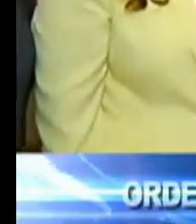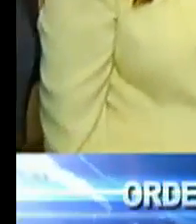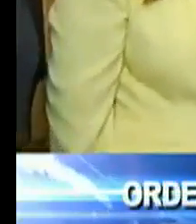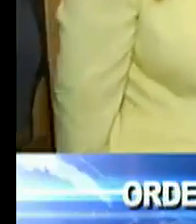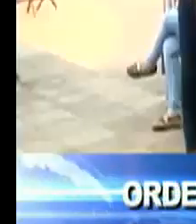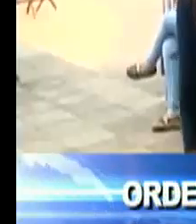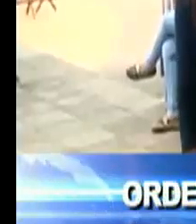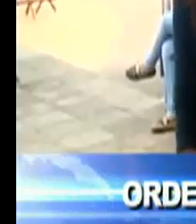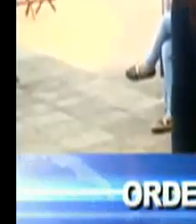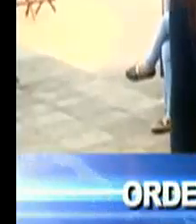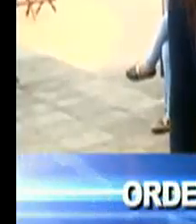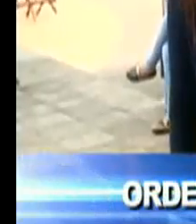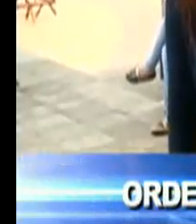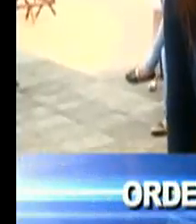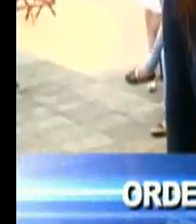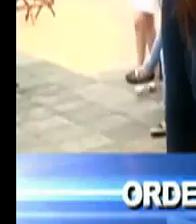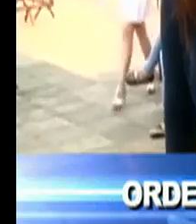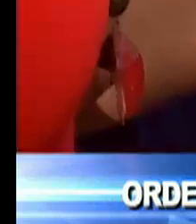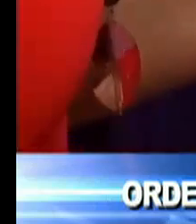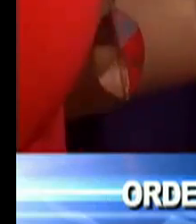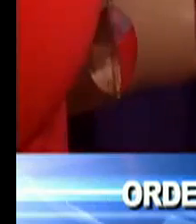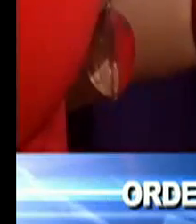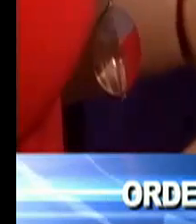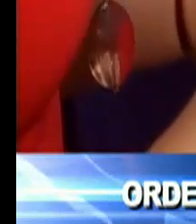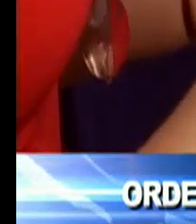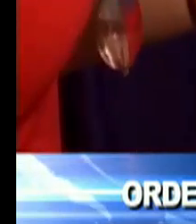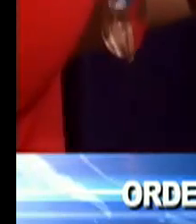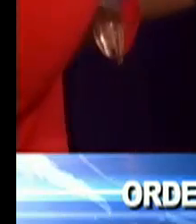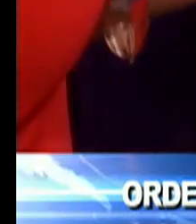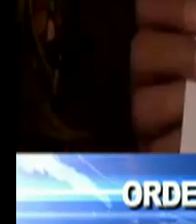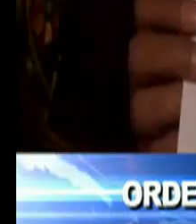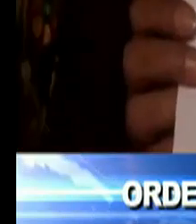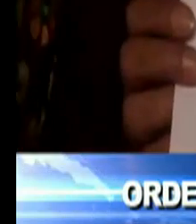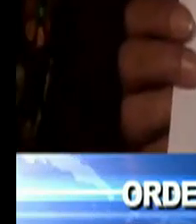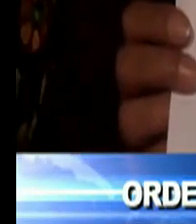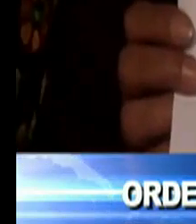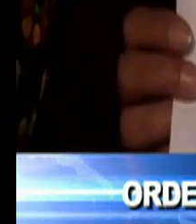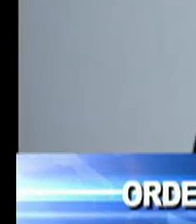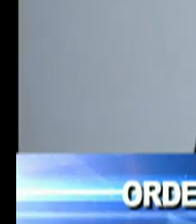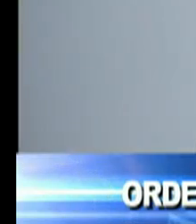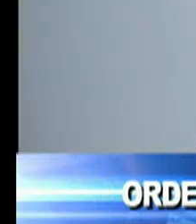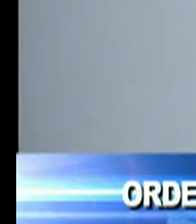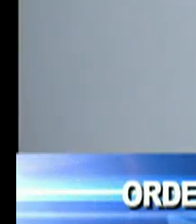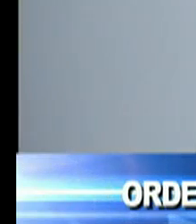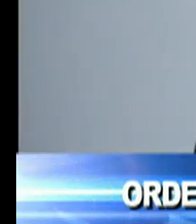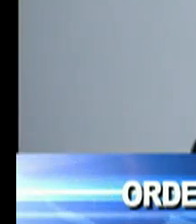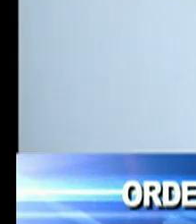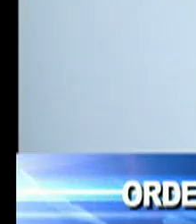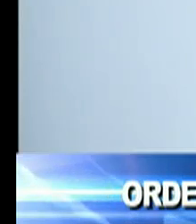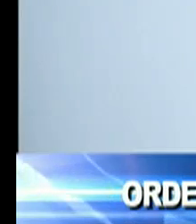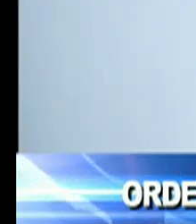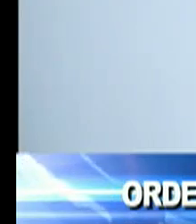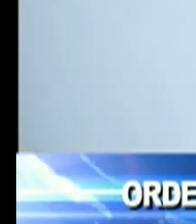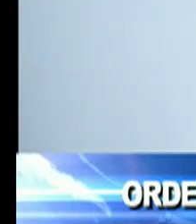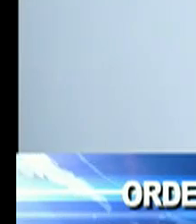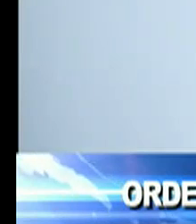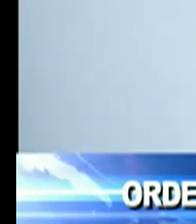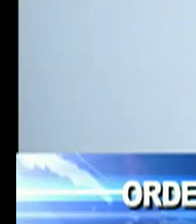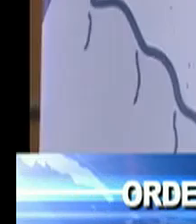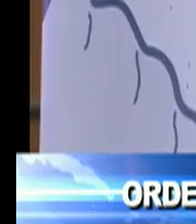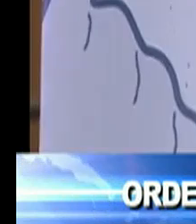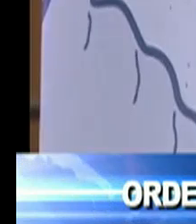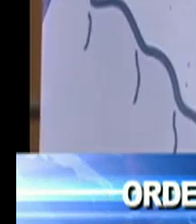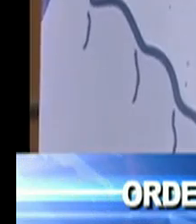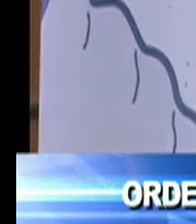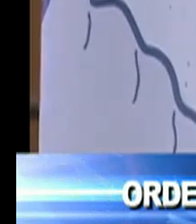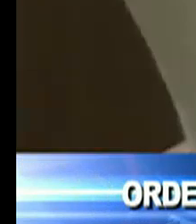Entró en vigencia la ordenanza municipal que dispone una política permanente de prevención frente a la violencia de género. La normativa